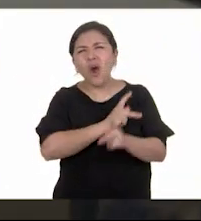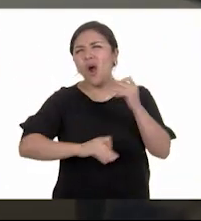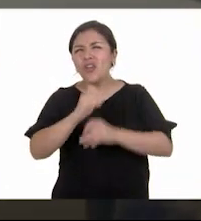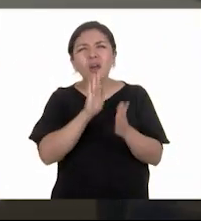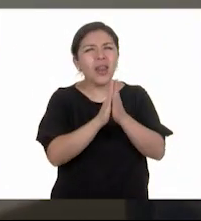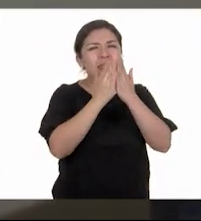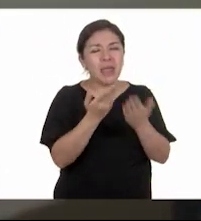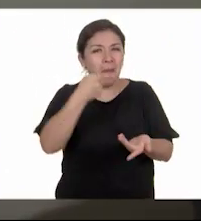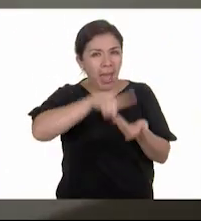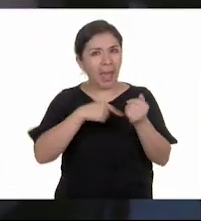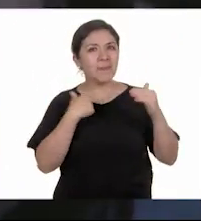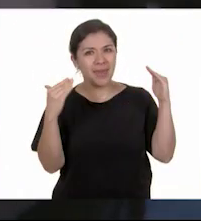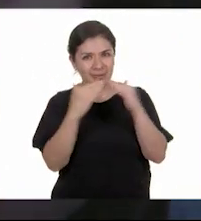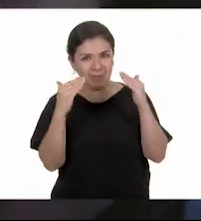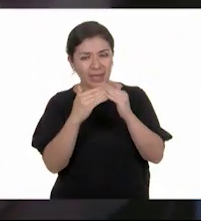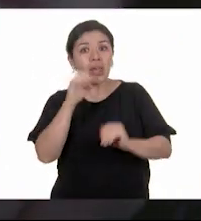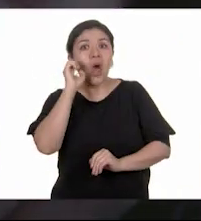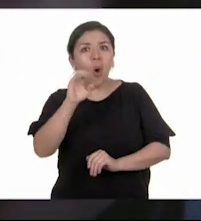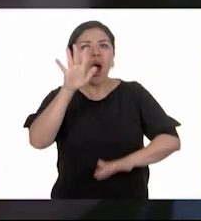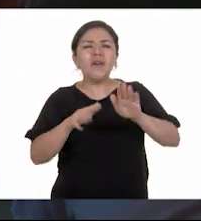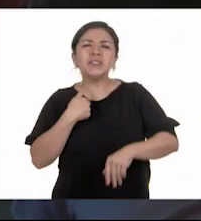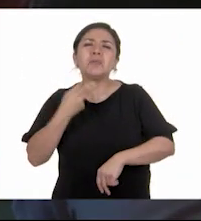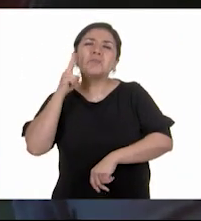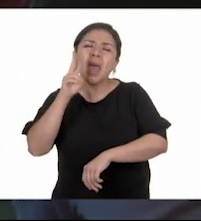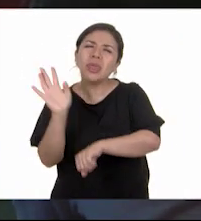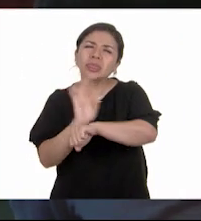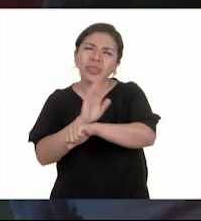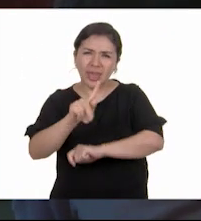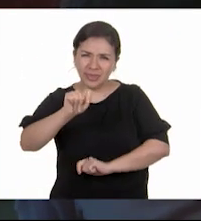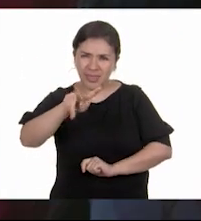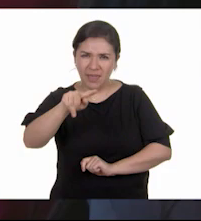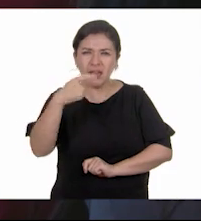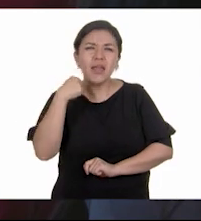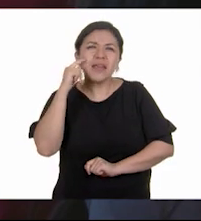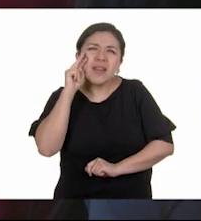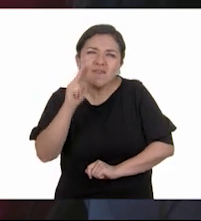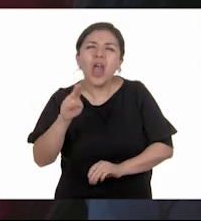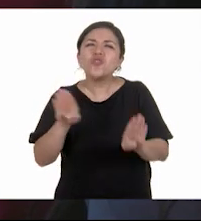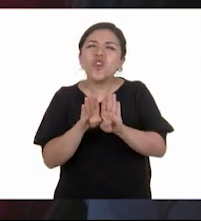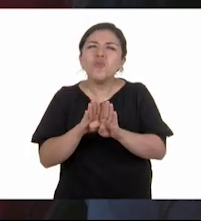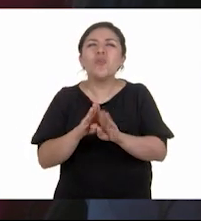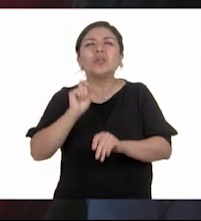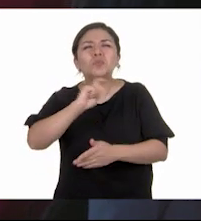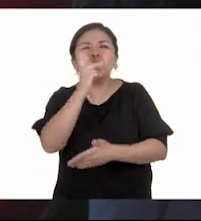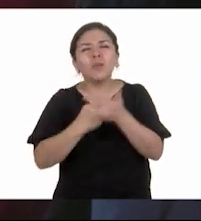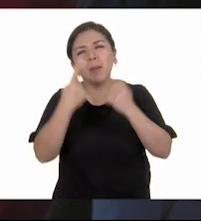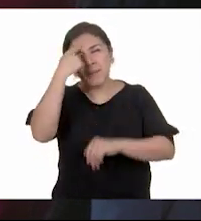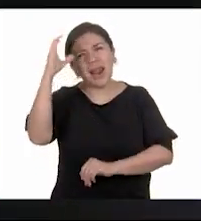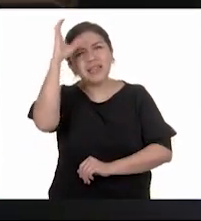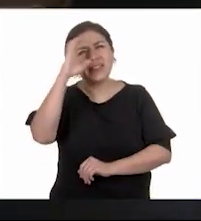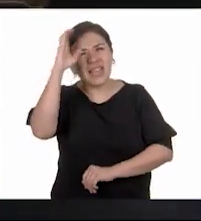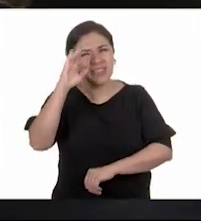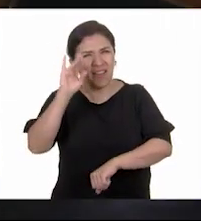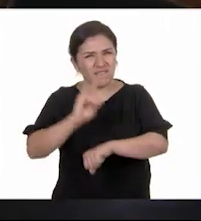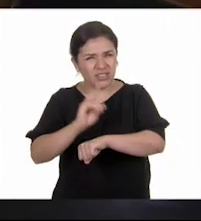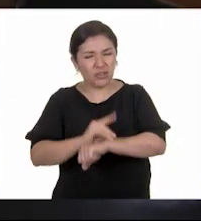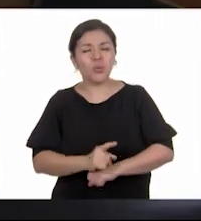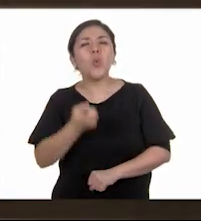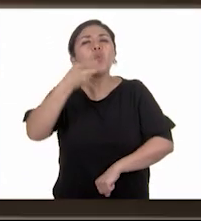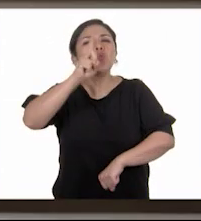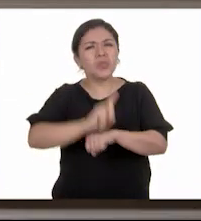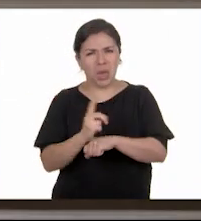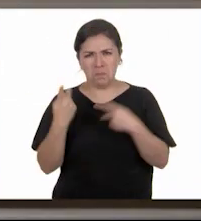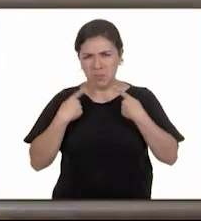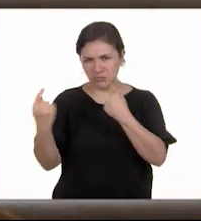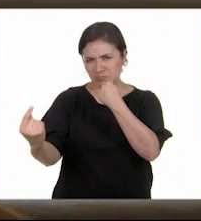que encontraba en casa. O cuando me sentaba frente a la tele para ver programas de ciencia ficción. Un día alguien me